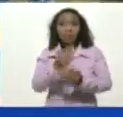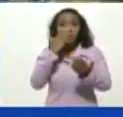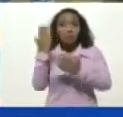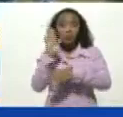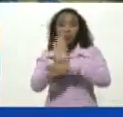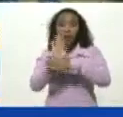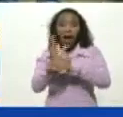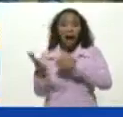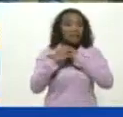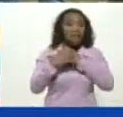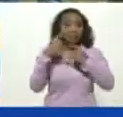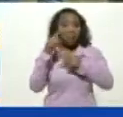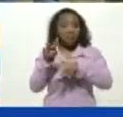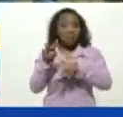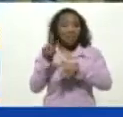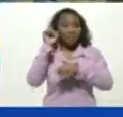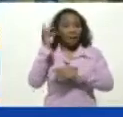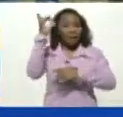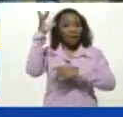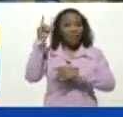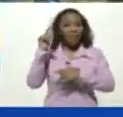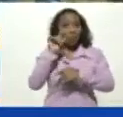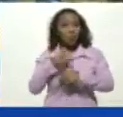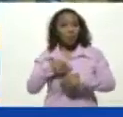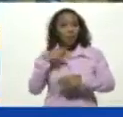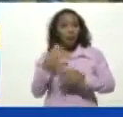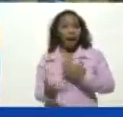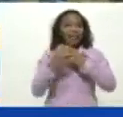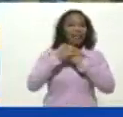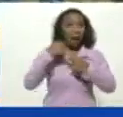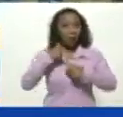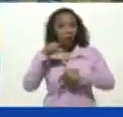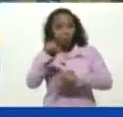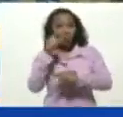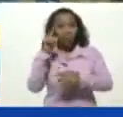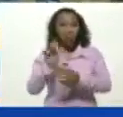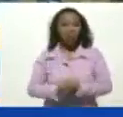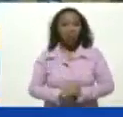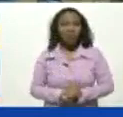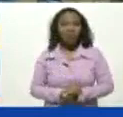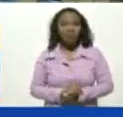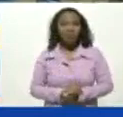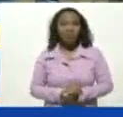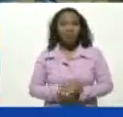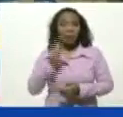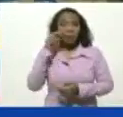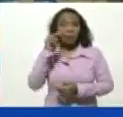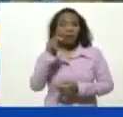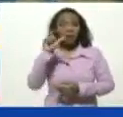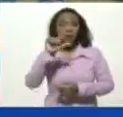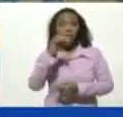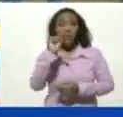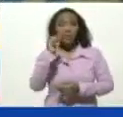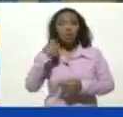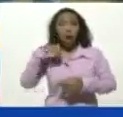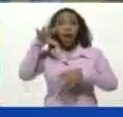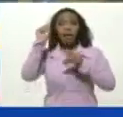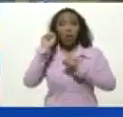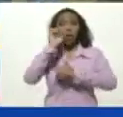¿viste? Pues estoy inventando tú. Brinca y me pego un mordisco. Mira, Luisa María, entiendo que